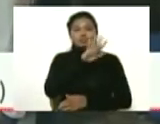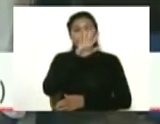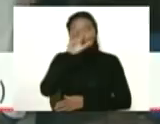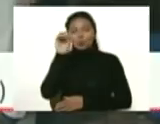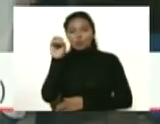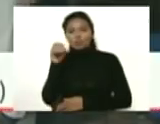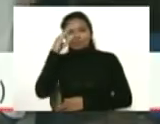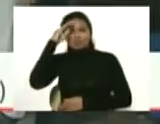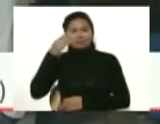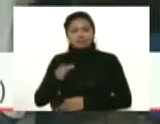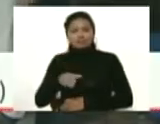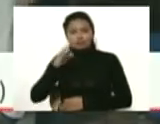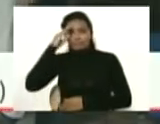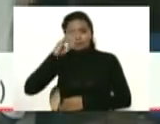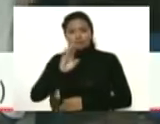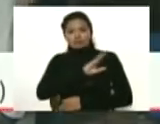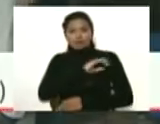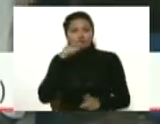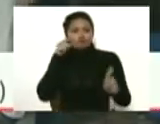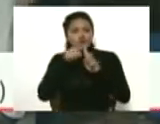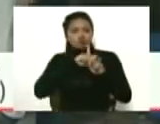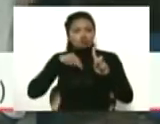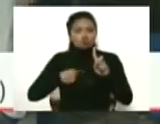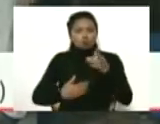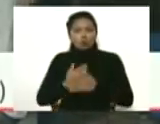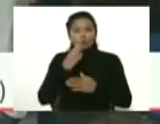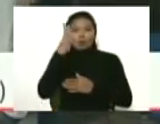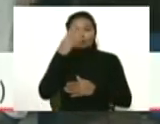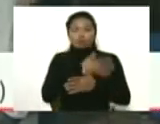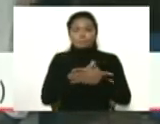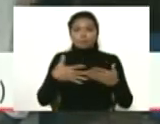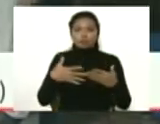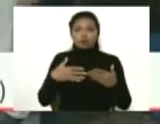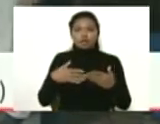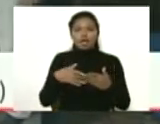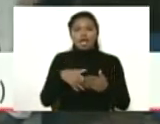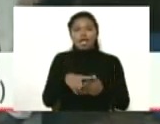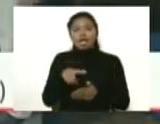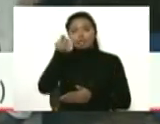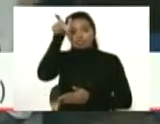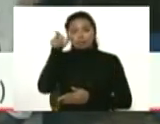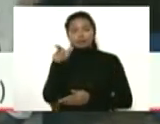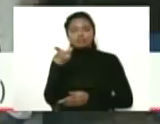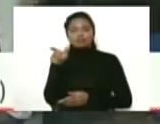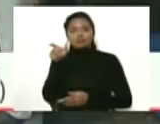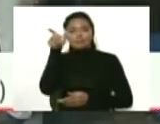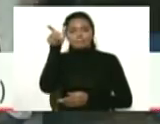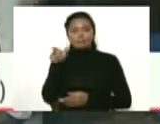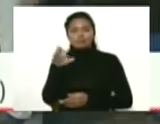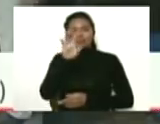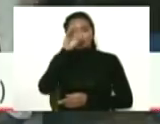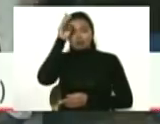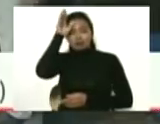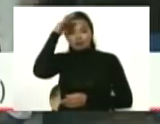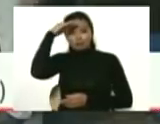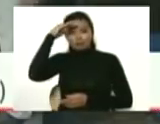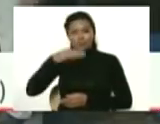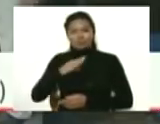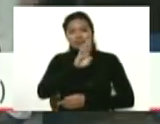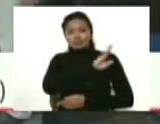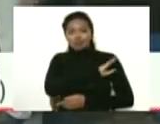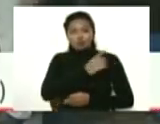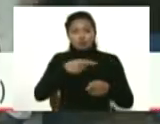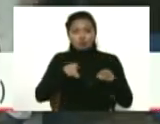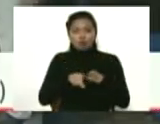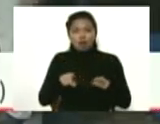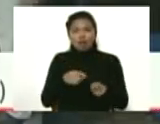570.350 milicianos, siendo la meta para nosotros de los 4 millones de milicianos de 606.800 milicianos.